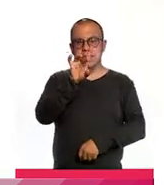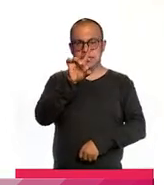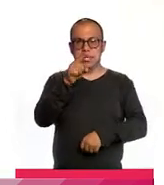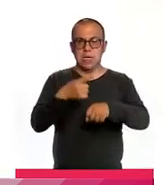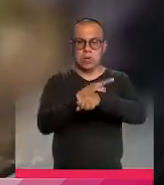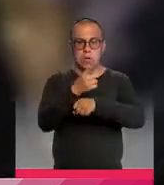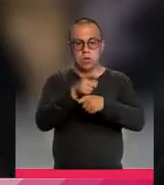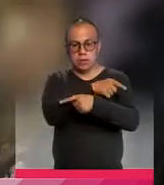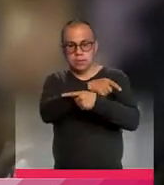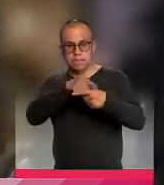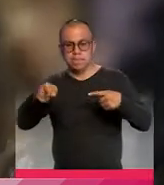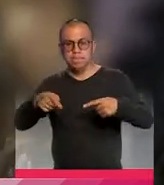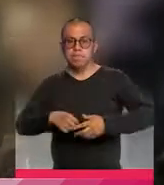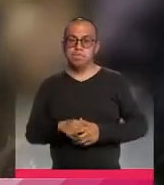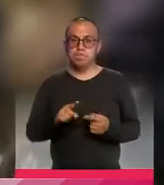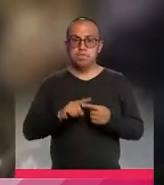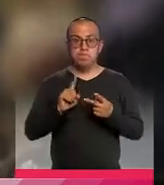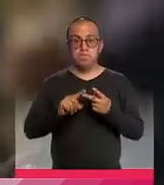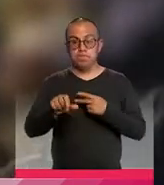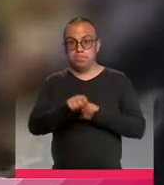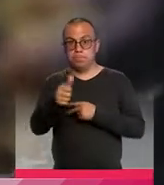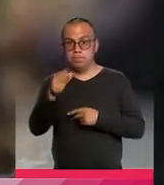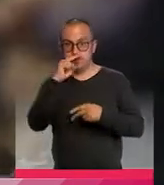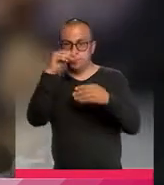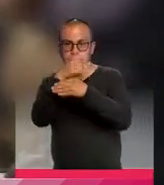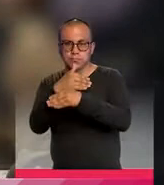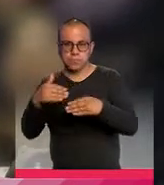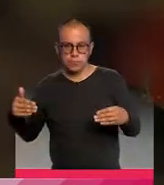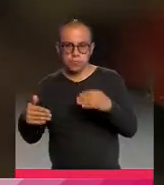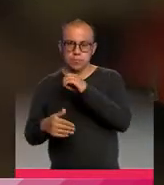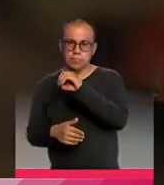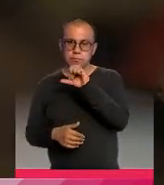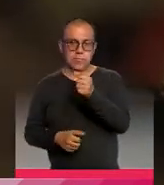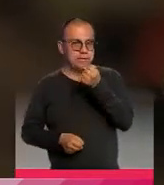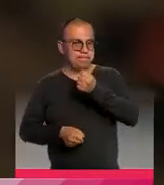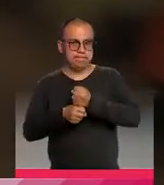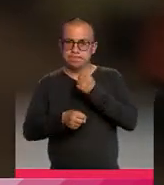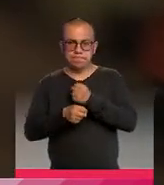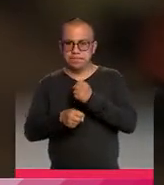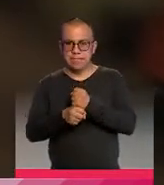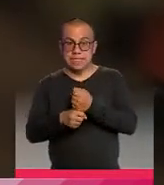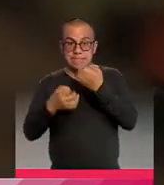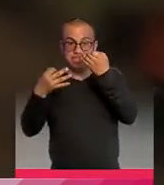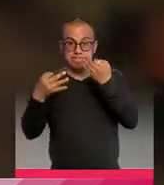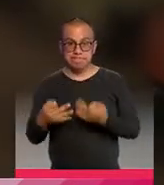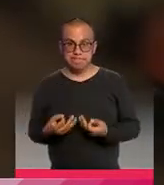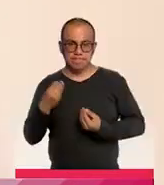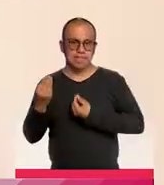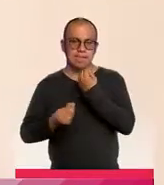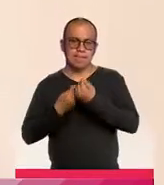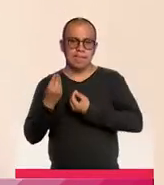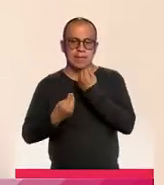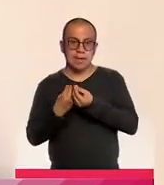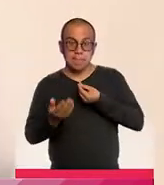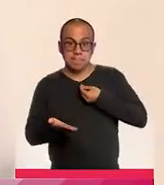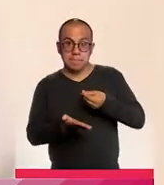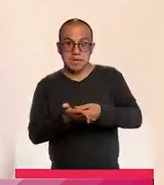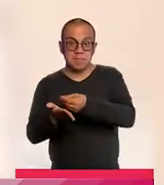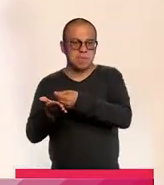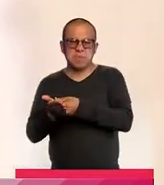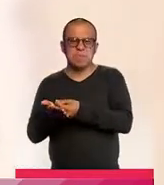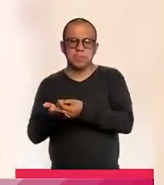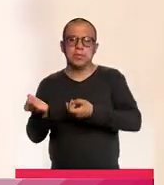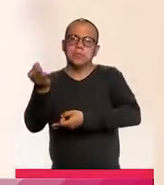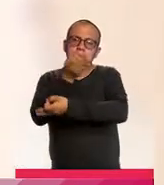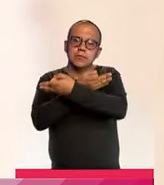la semana. Otra posibilidad es que los niños, niñas y adolescentes no trabajen y como tal no realicen actividades remuneradas, sino